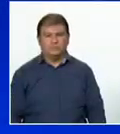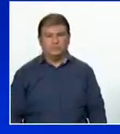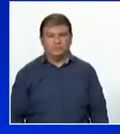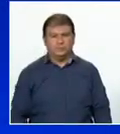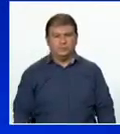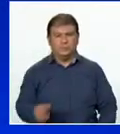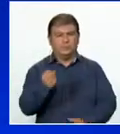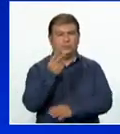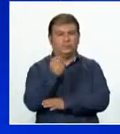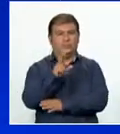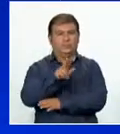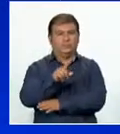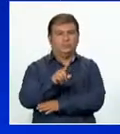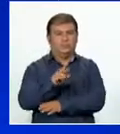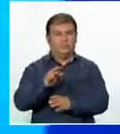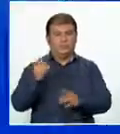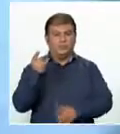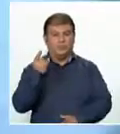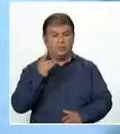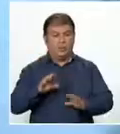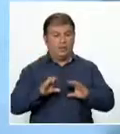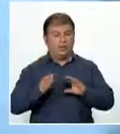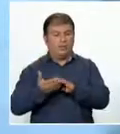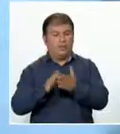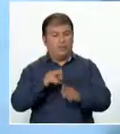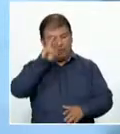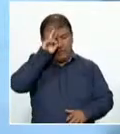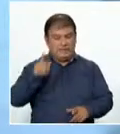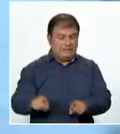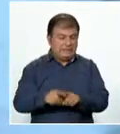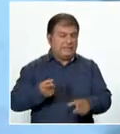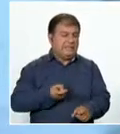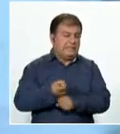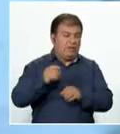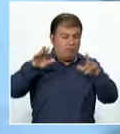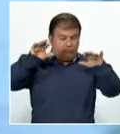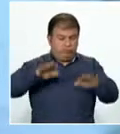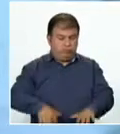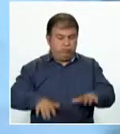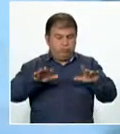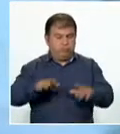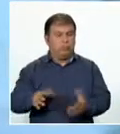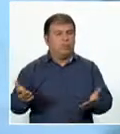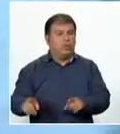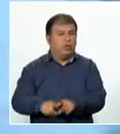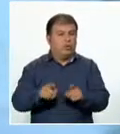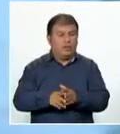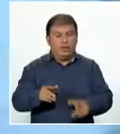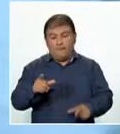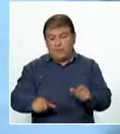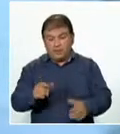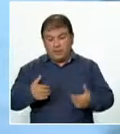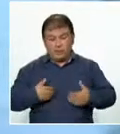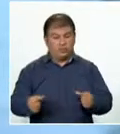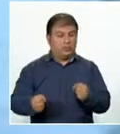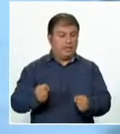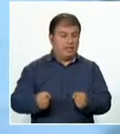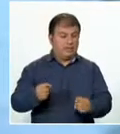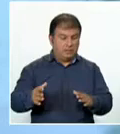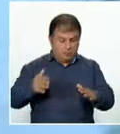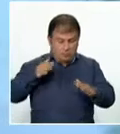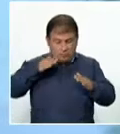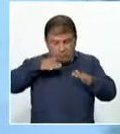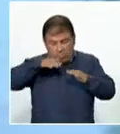Son las 12:31 y en Estados Unidos la comunidad peruana también ha resultado afectada por las inundaciones en Houston. Pese a que muchos tienen sus casas bajo el